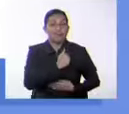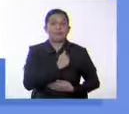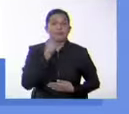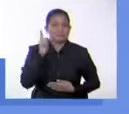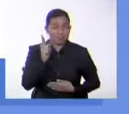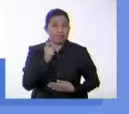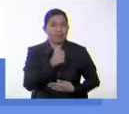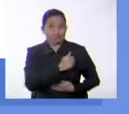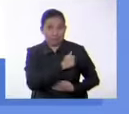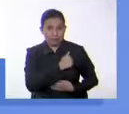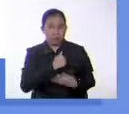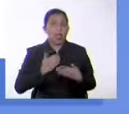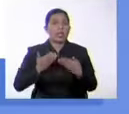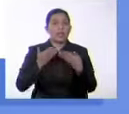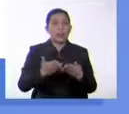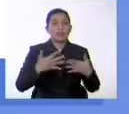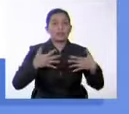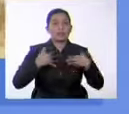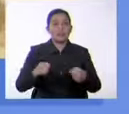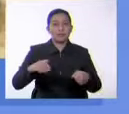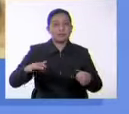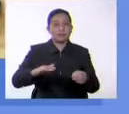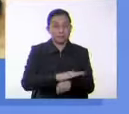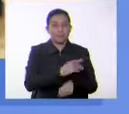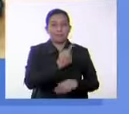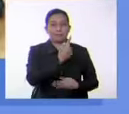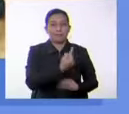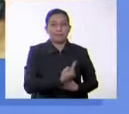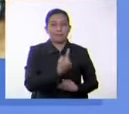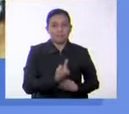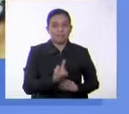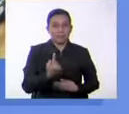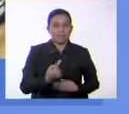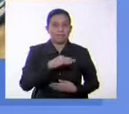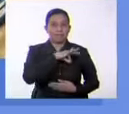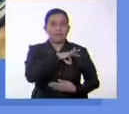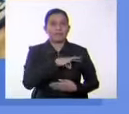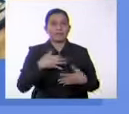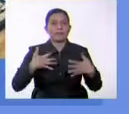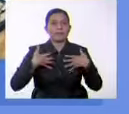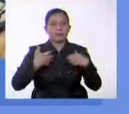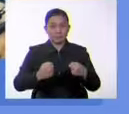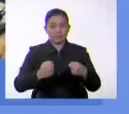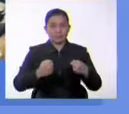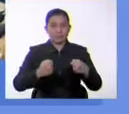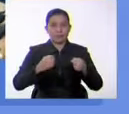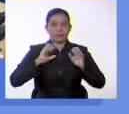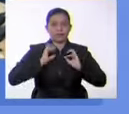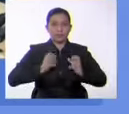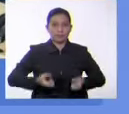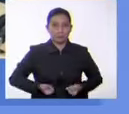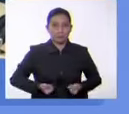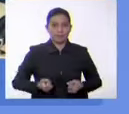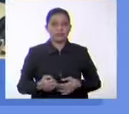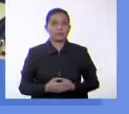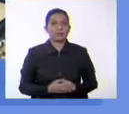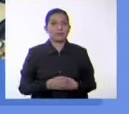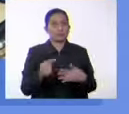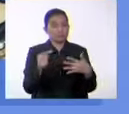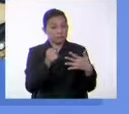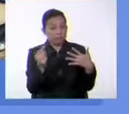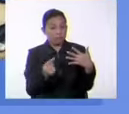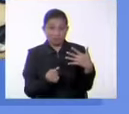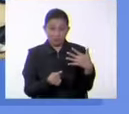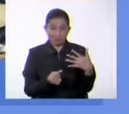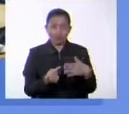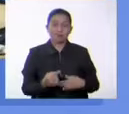las condiciones para que todos los seres humanos puedan acceder a los beneficios de salud pública. Bueno, entre otras características